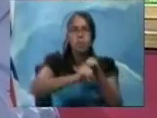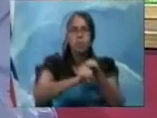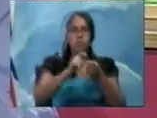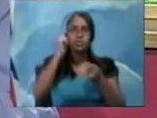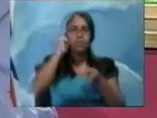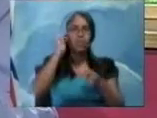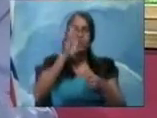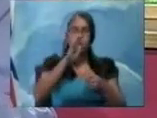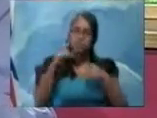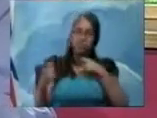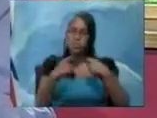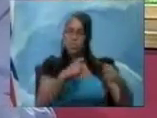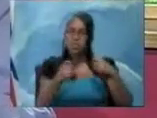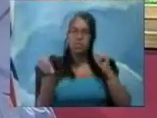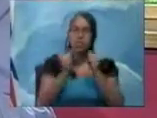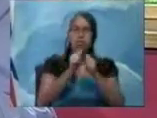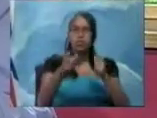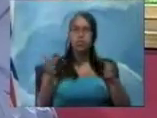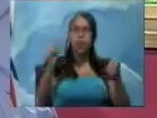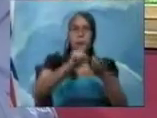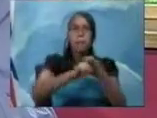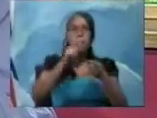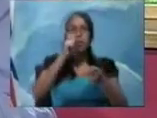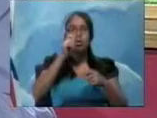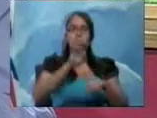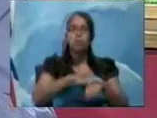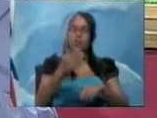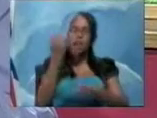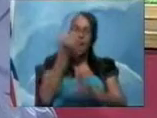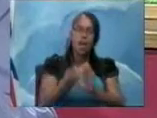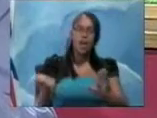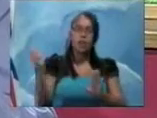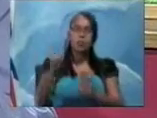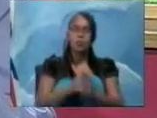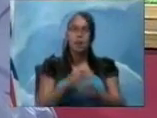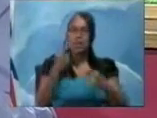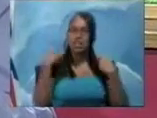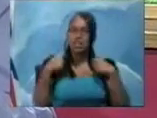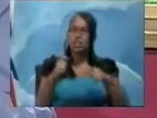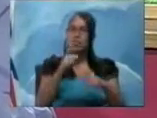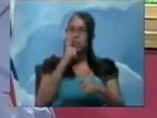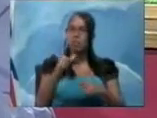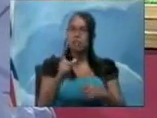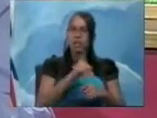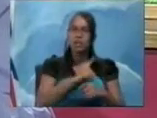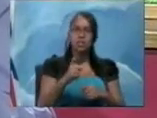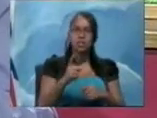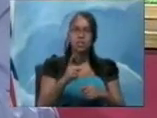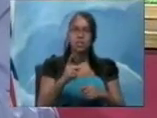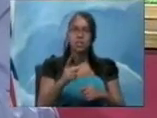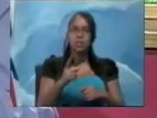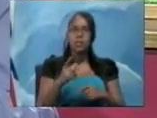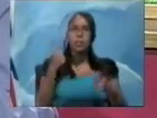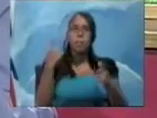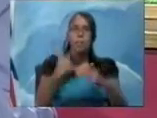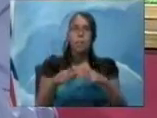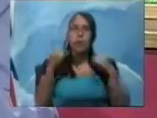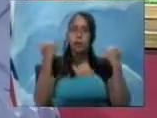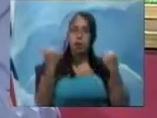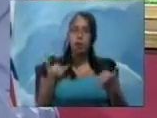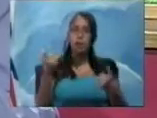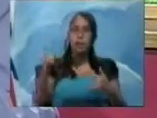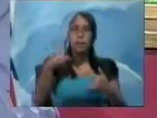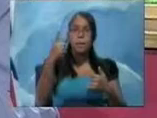estaban luchando con sus maridos porque las golpeaba las trataba mal verbalmente pero ahora después